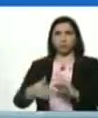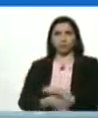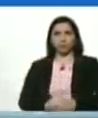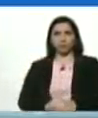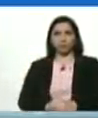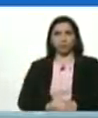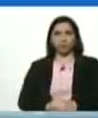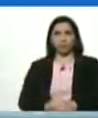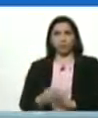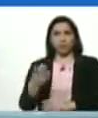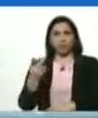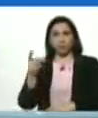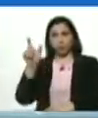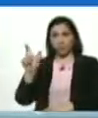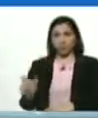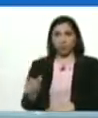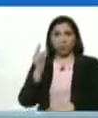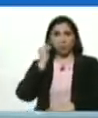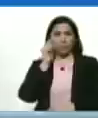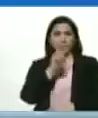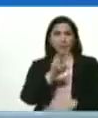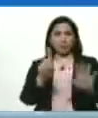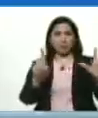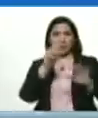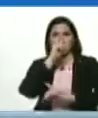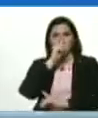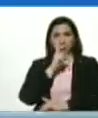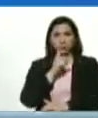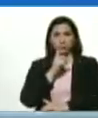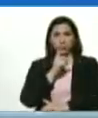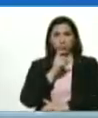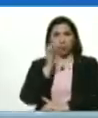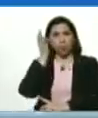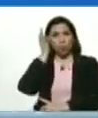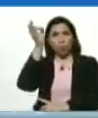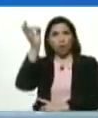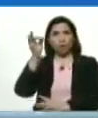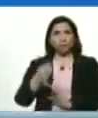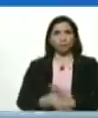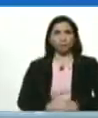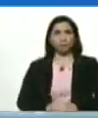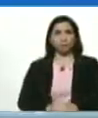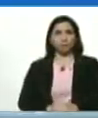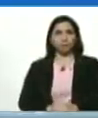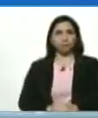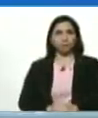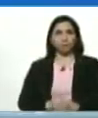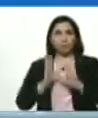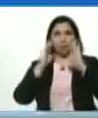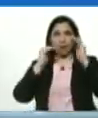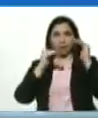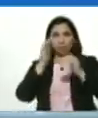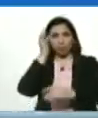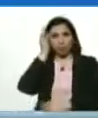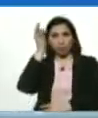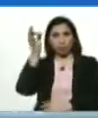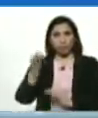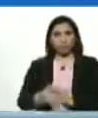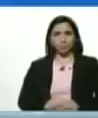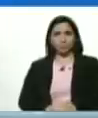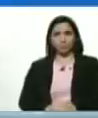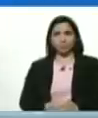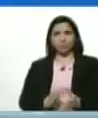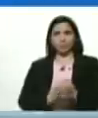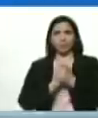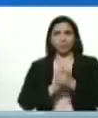el segundo caso una mujer de 26 años de cuba en los valles del tuy atención los bailes tú y compañeros